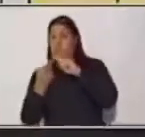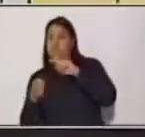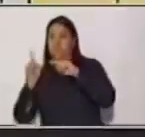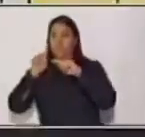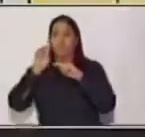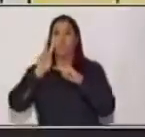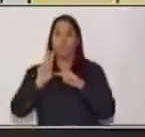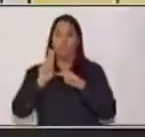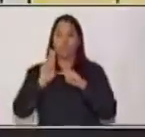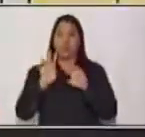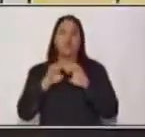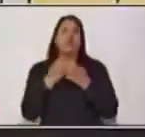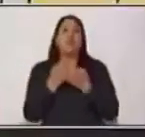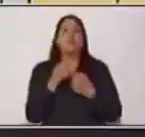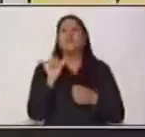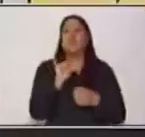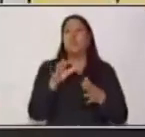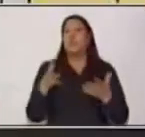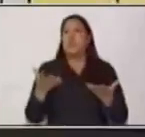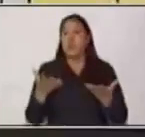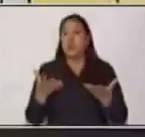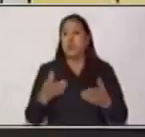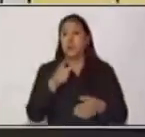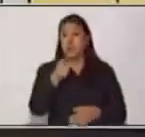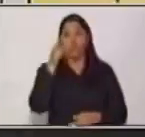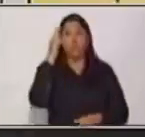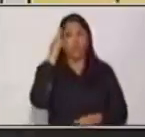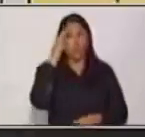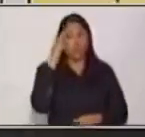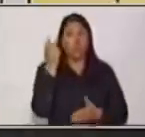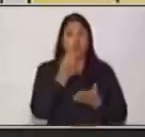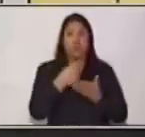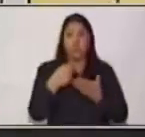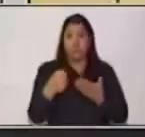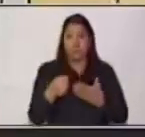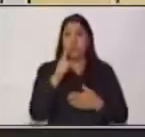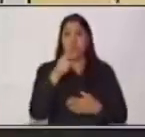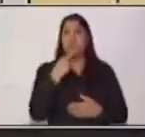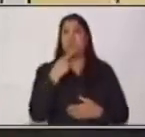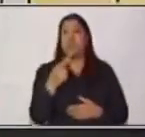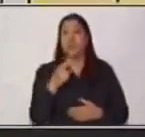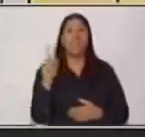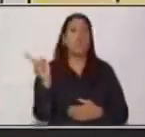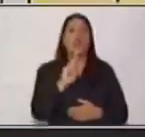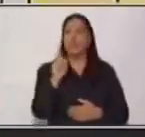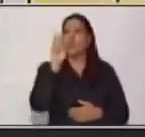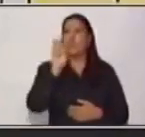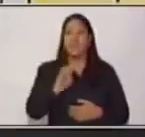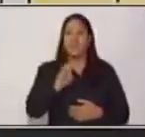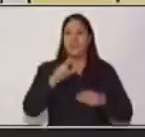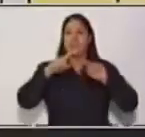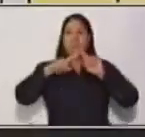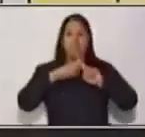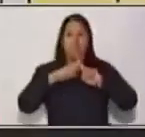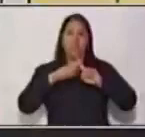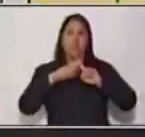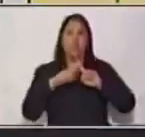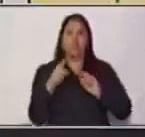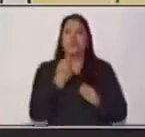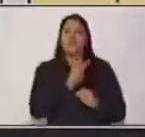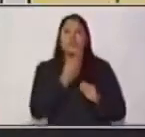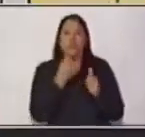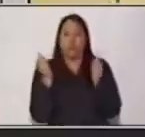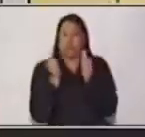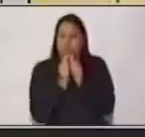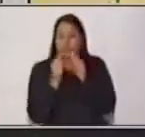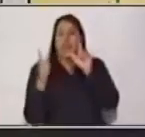a ser igual? Recuerdas que cuando escribimos un producto no es necesario escribir este signo por. Entonces vamos